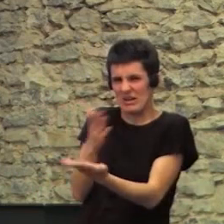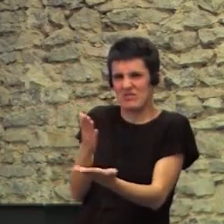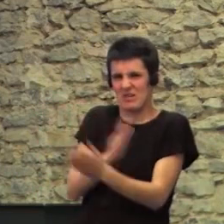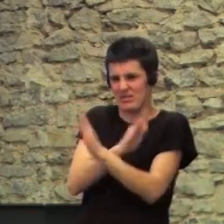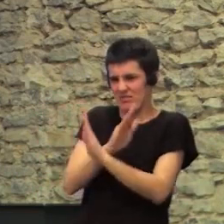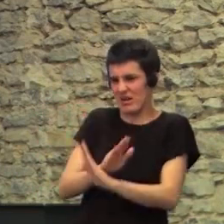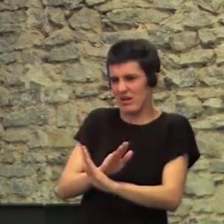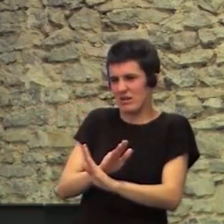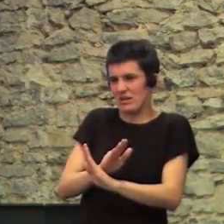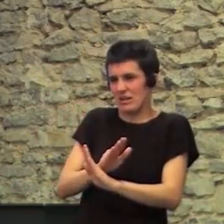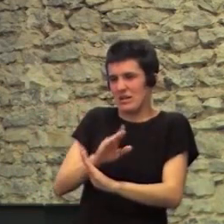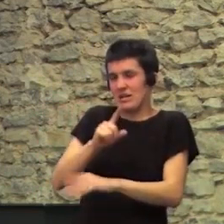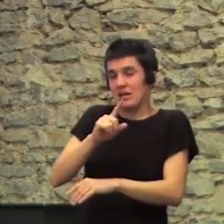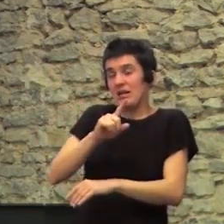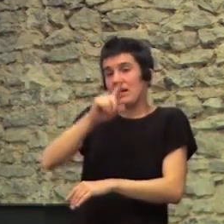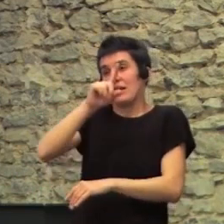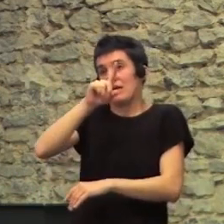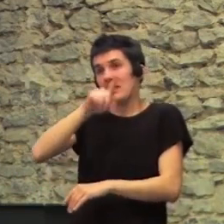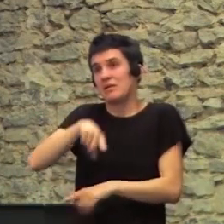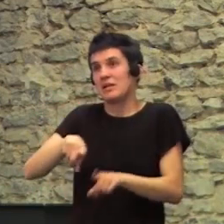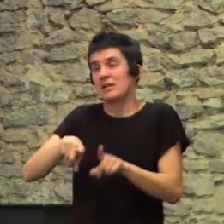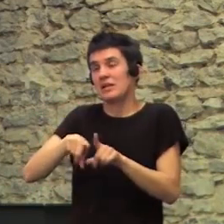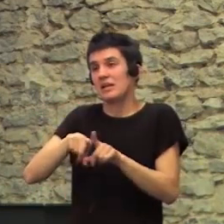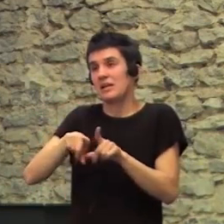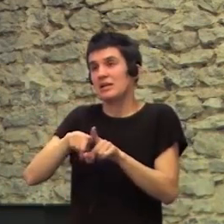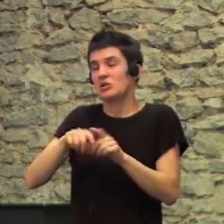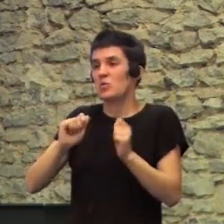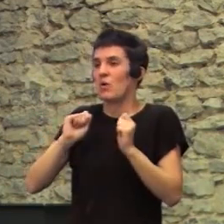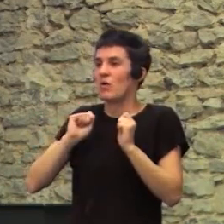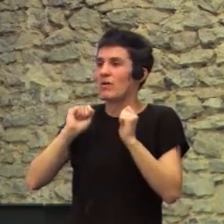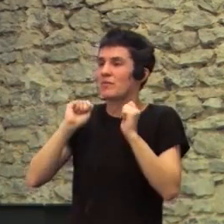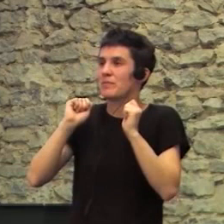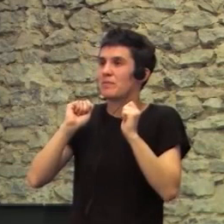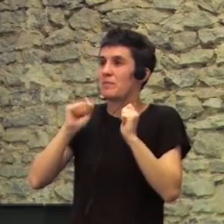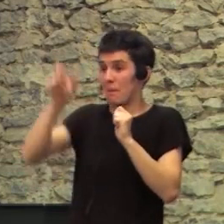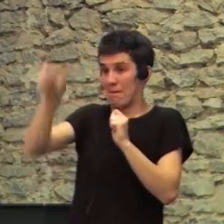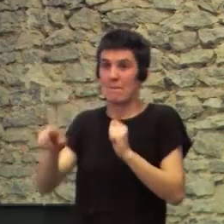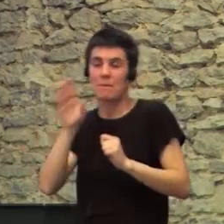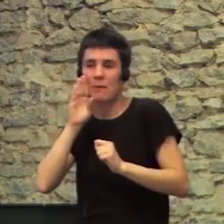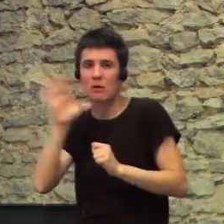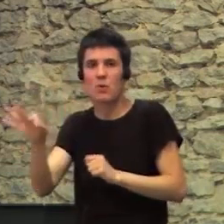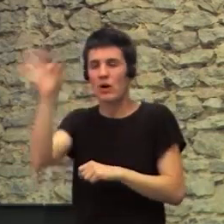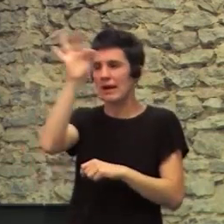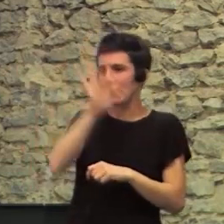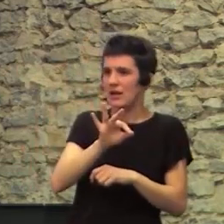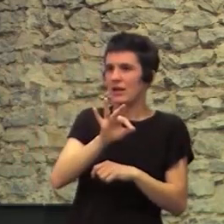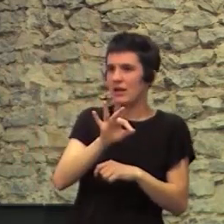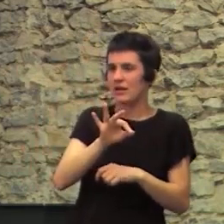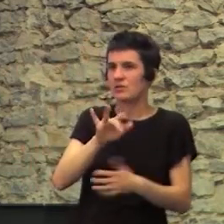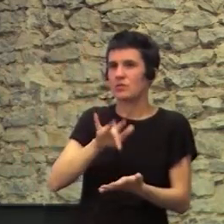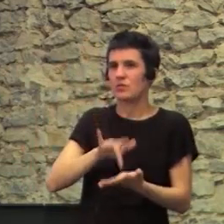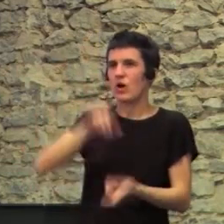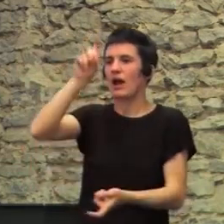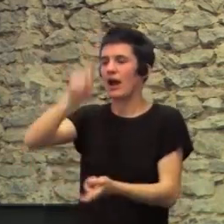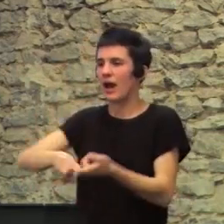por decirlo de alguna forma, al escoger ese sexo determinado en una ceremonia que era de elección y de juramento. Es decir, antes de